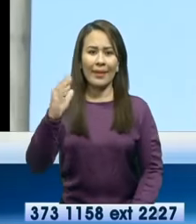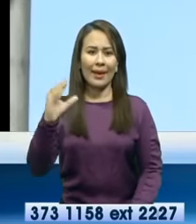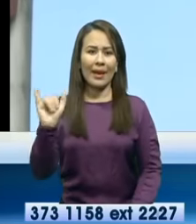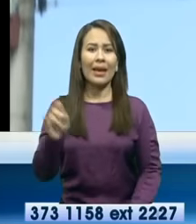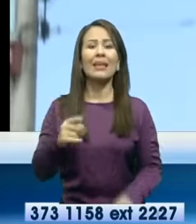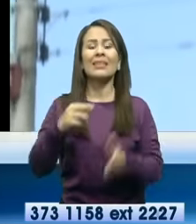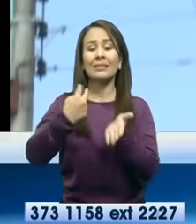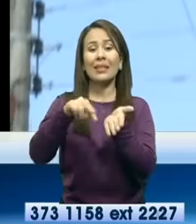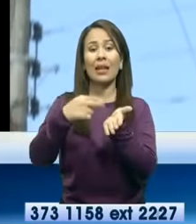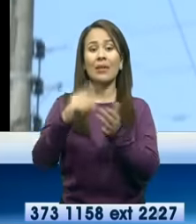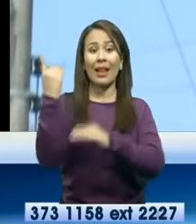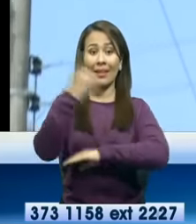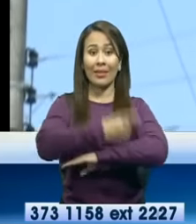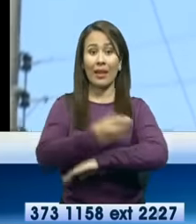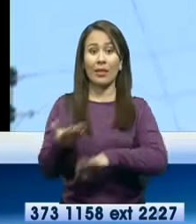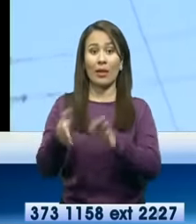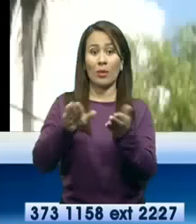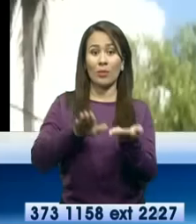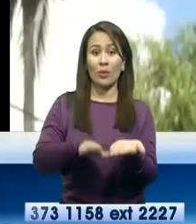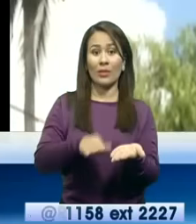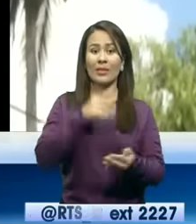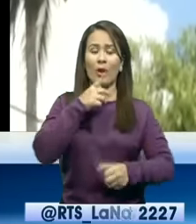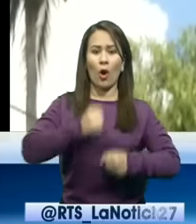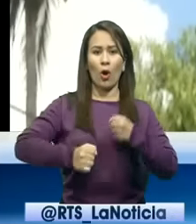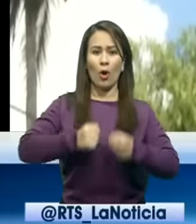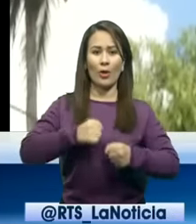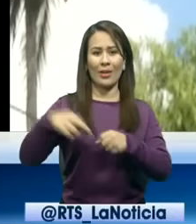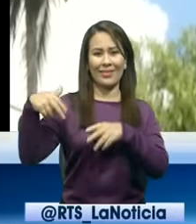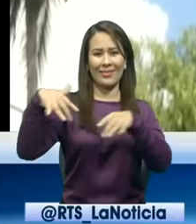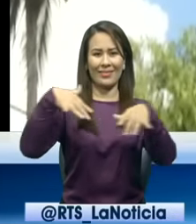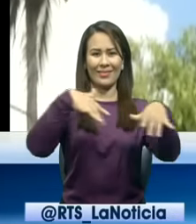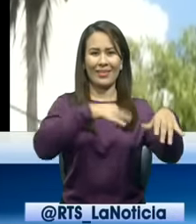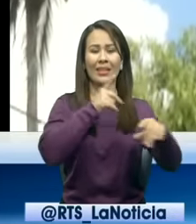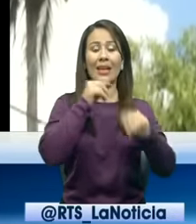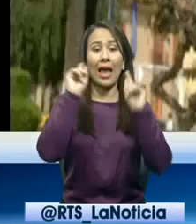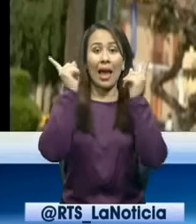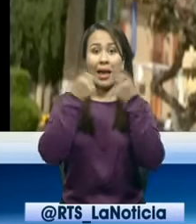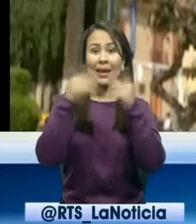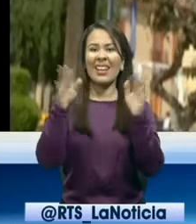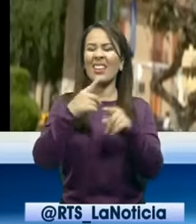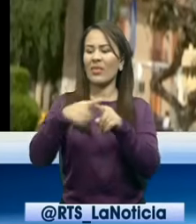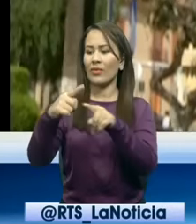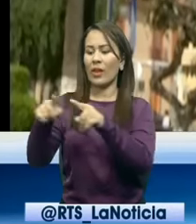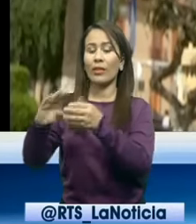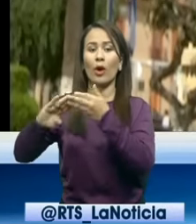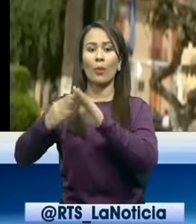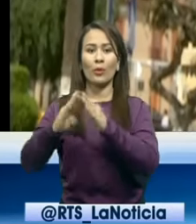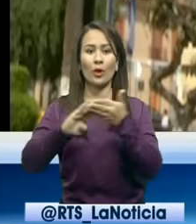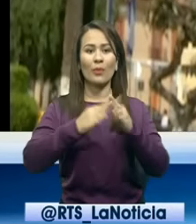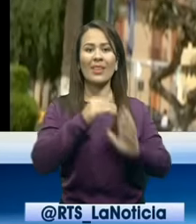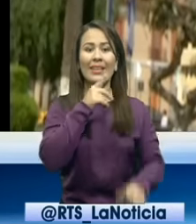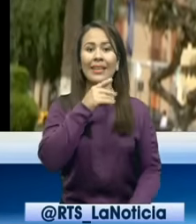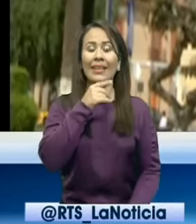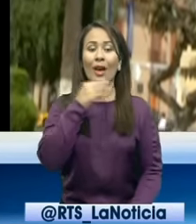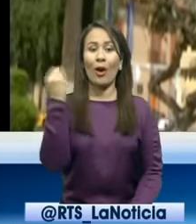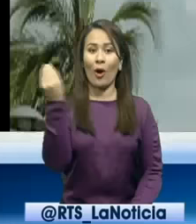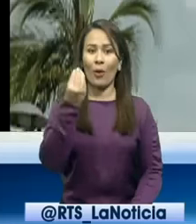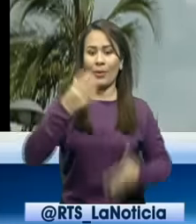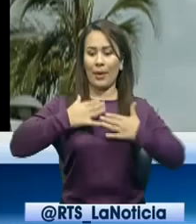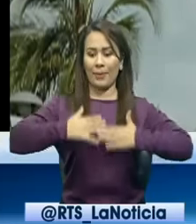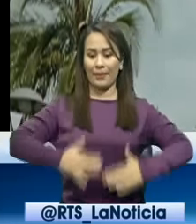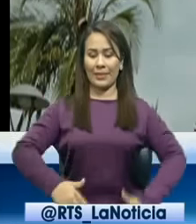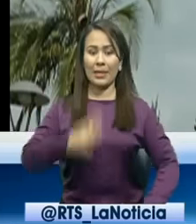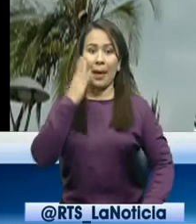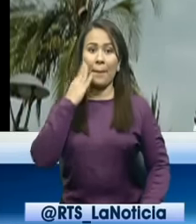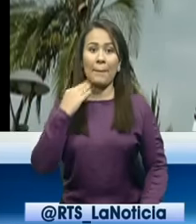los Difuntos. La corrida de los ángeles es una práctica del Huachacaray en los jóvenes de distintas comunidades que se visten de blanco y van